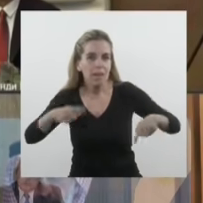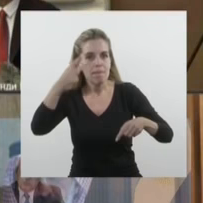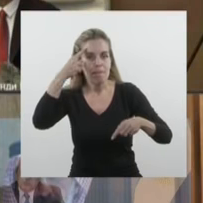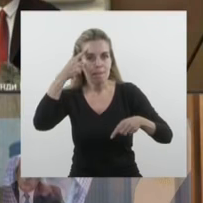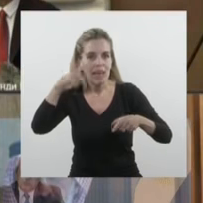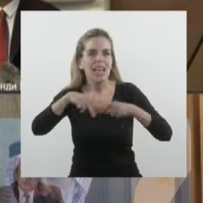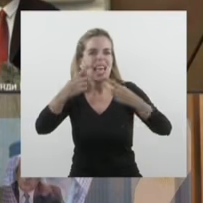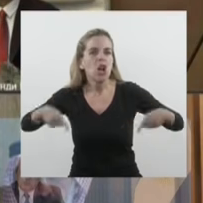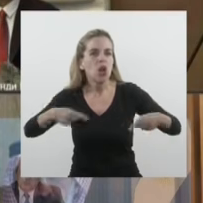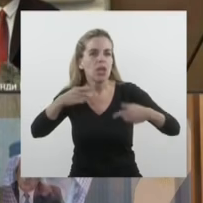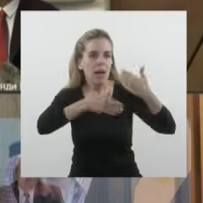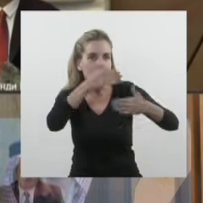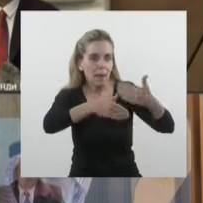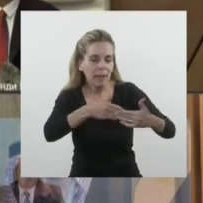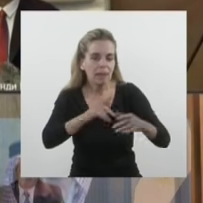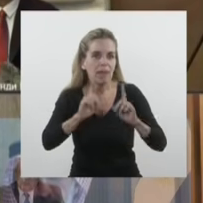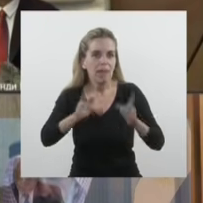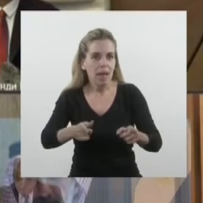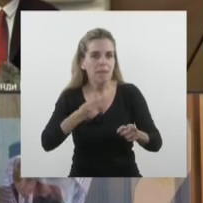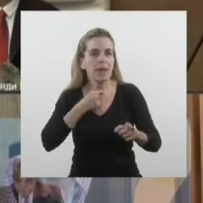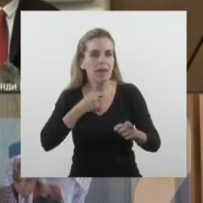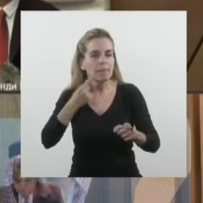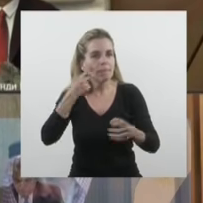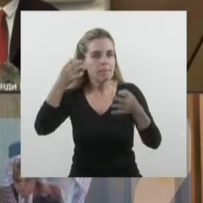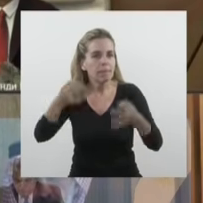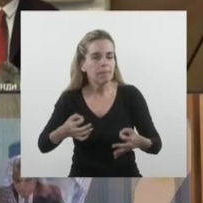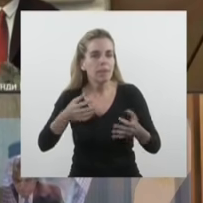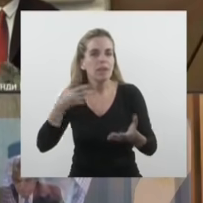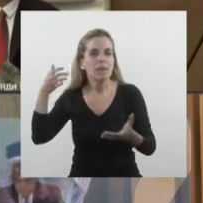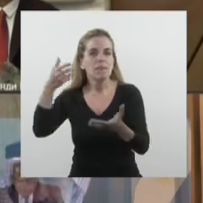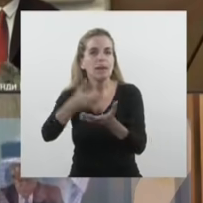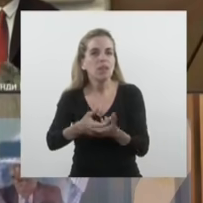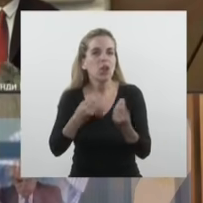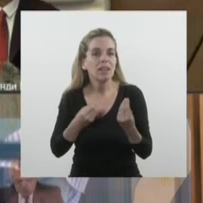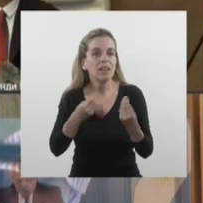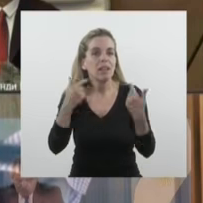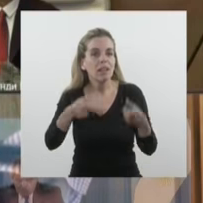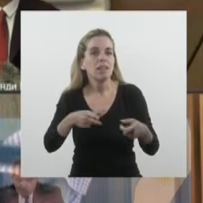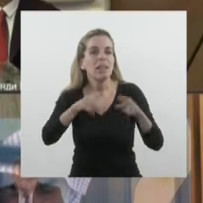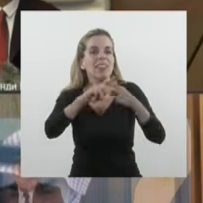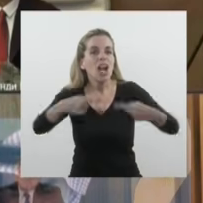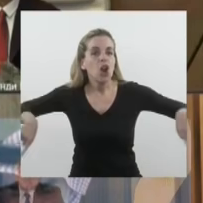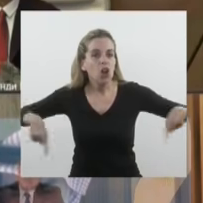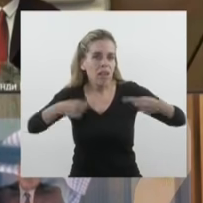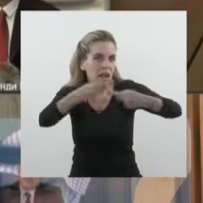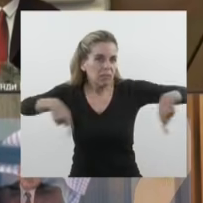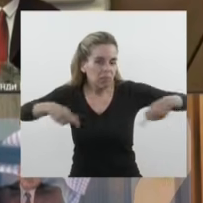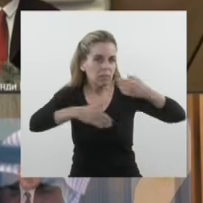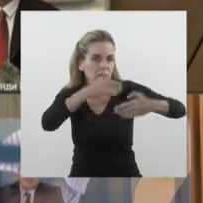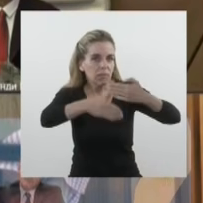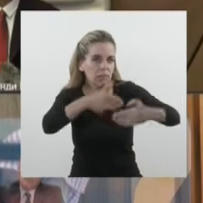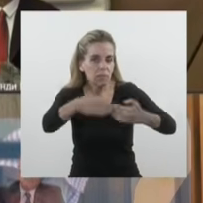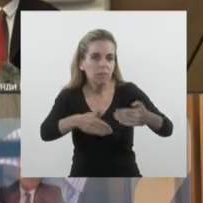tecnología y también quería destacar las inversiones en las tecnologías avanzadas en